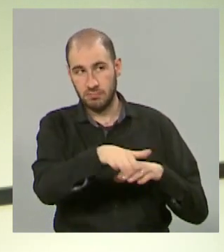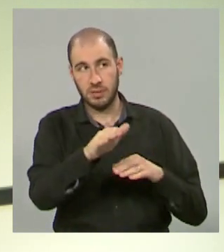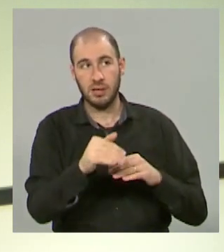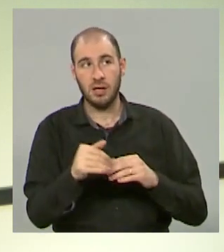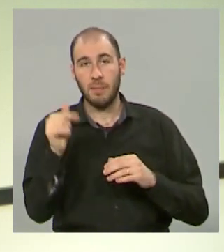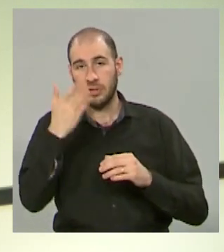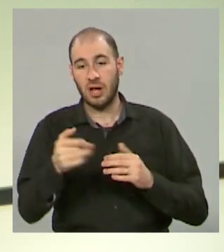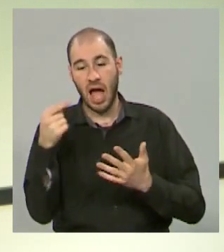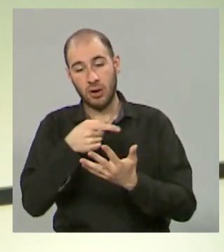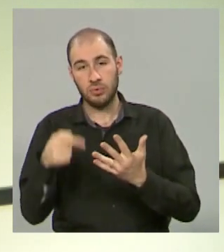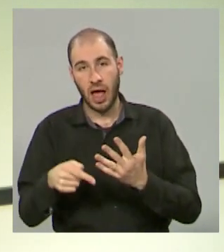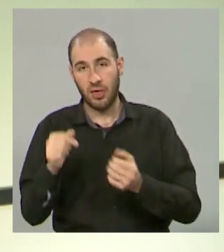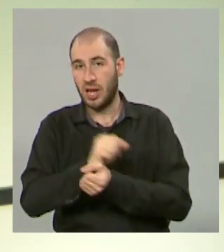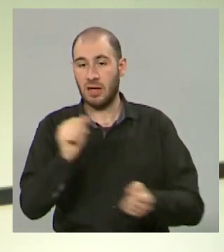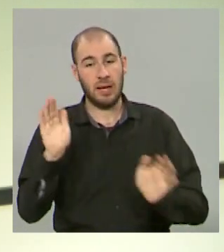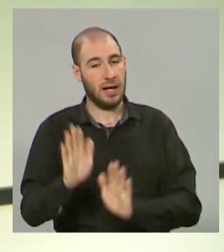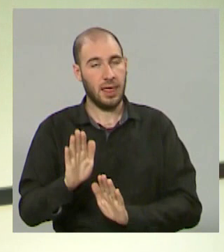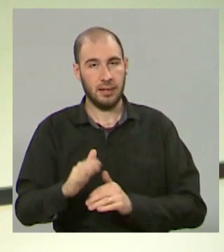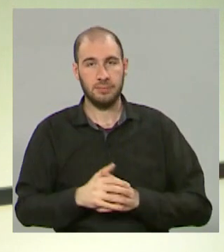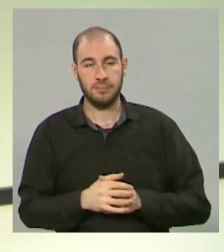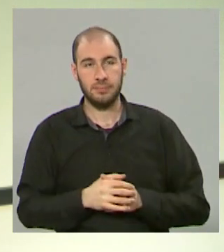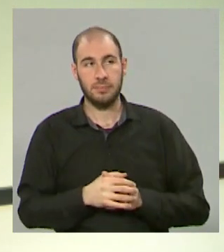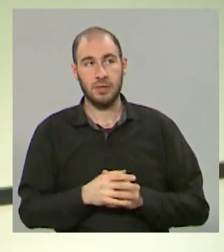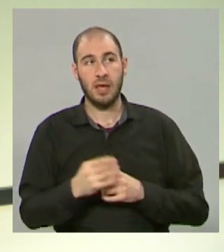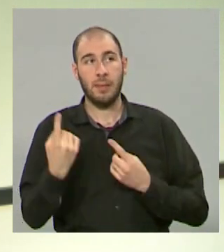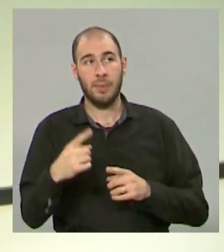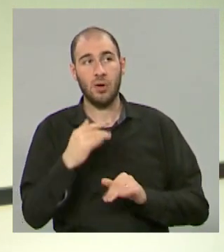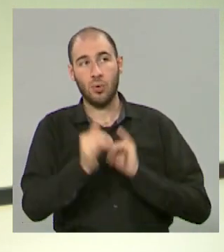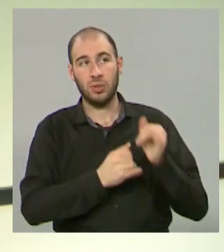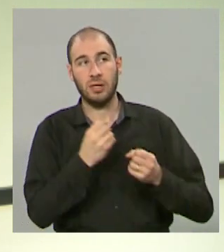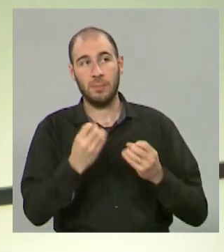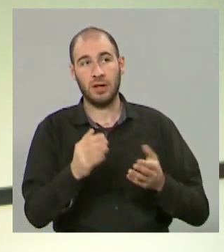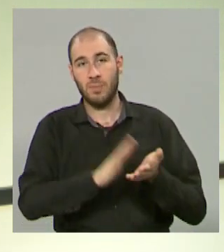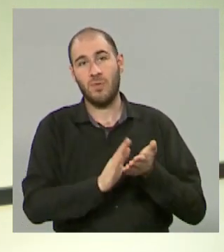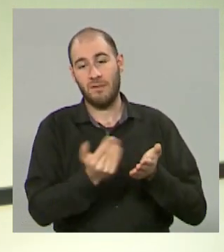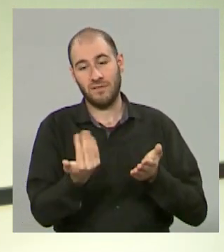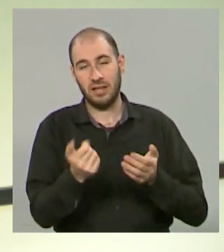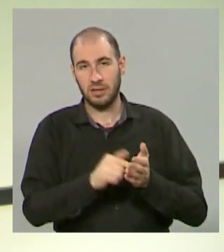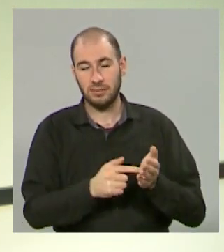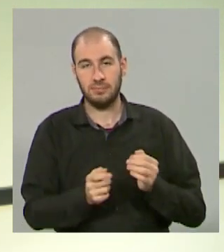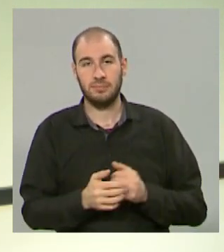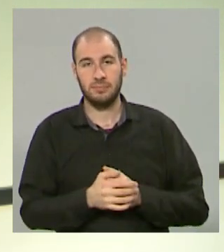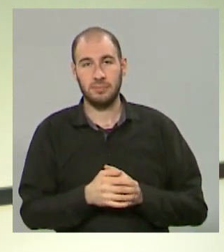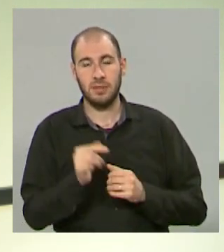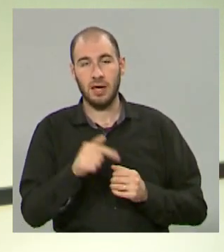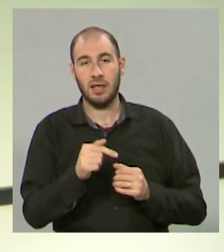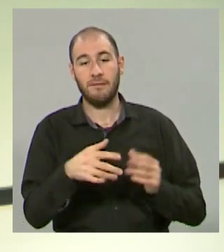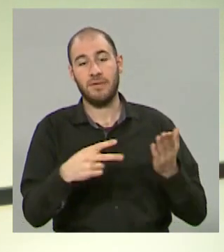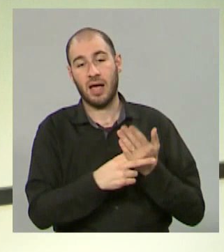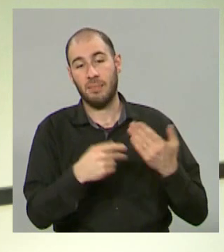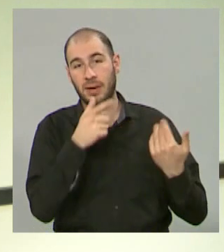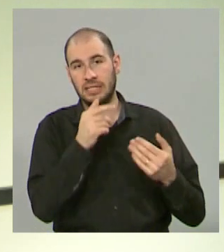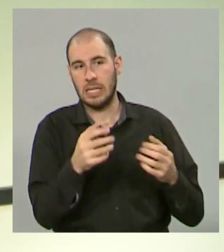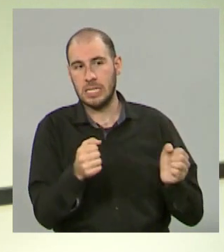los acusados van a permanecer en libertad. Claro. Sí, lo que pasa es que le dijo justamente porque no hay pruebas. Entonces la deja a la fiscal un